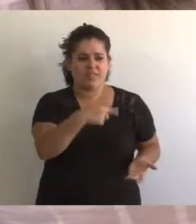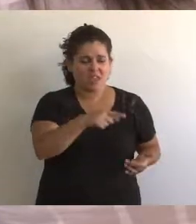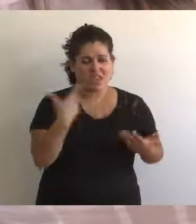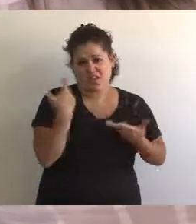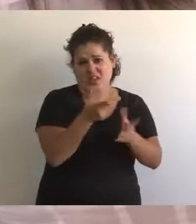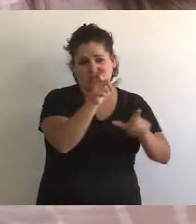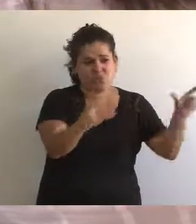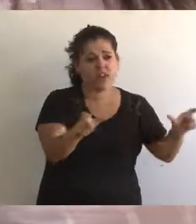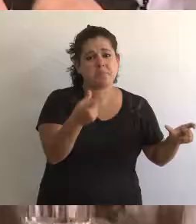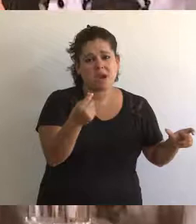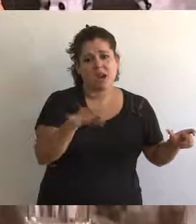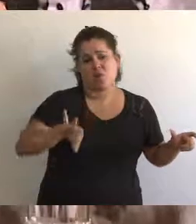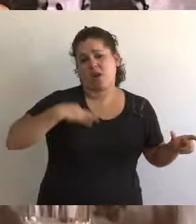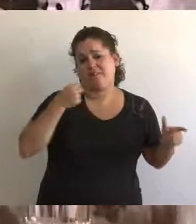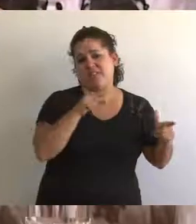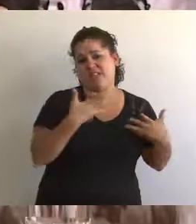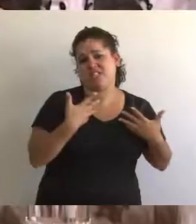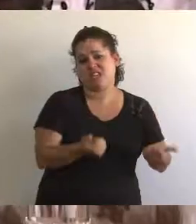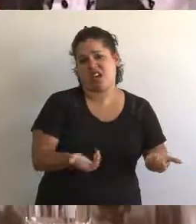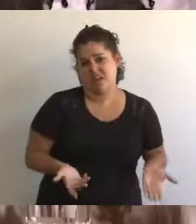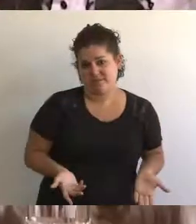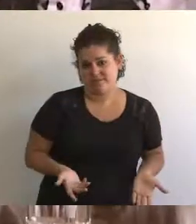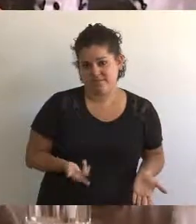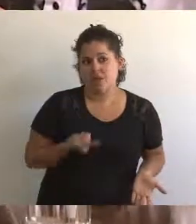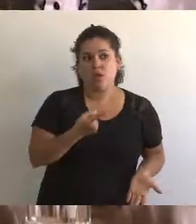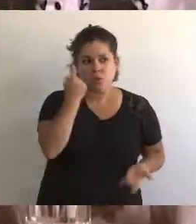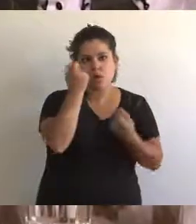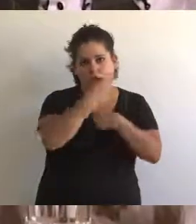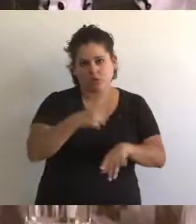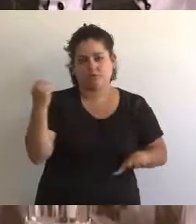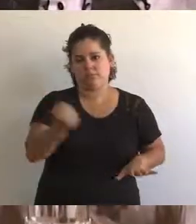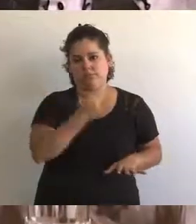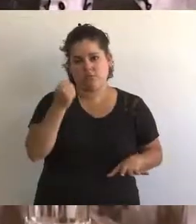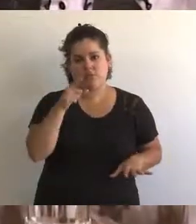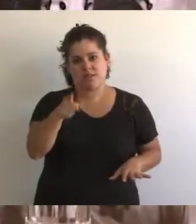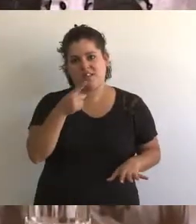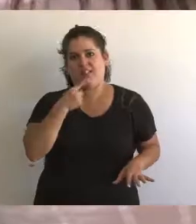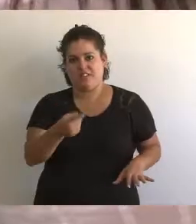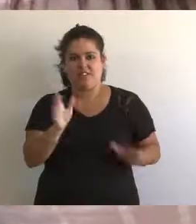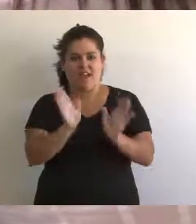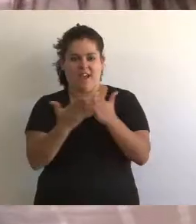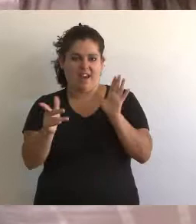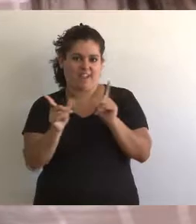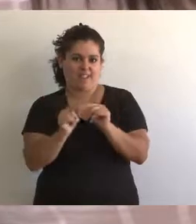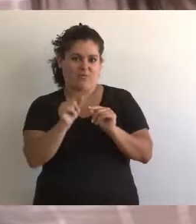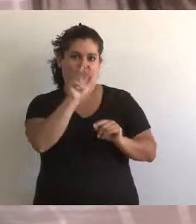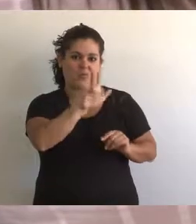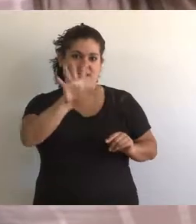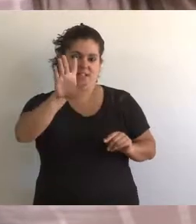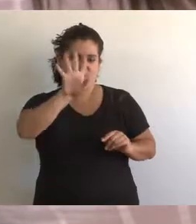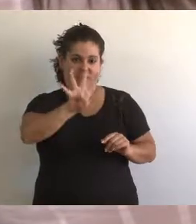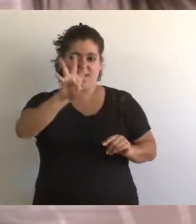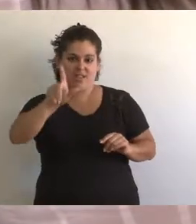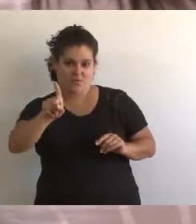ciudadanos en general a tener una vida sana. Y uno de los aspectos establece este